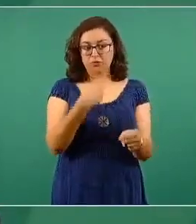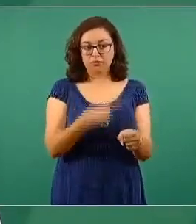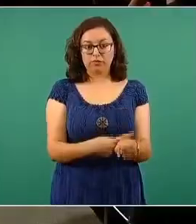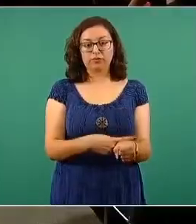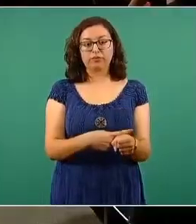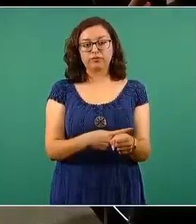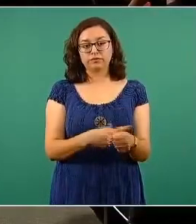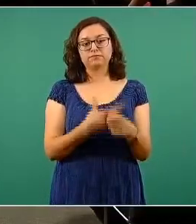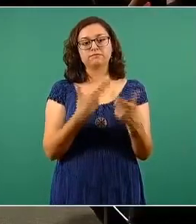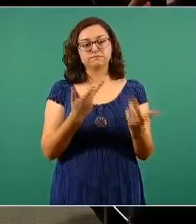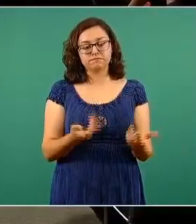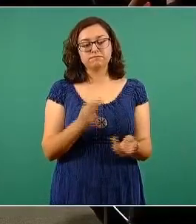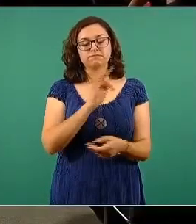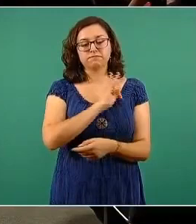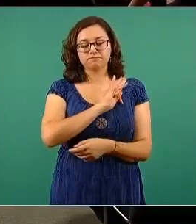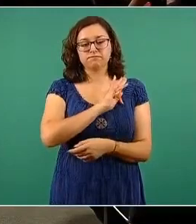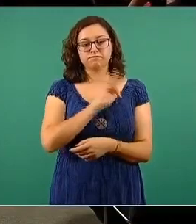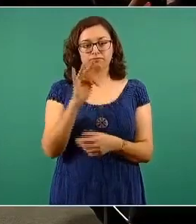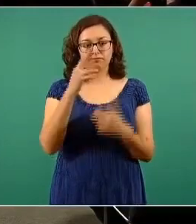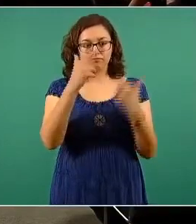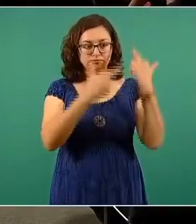pues entonces se puede realizar un